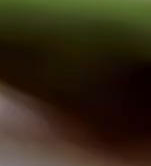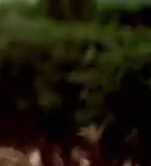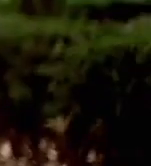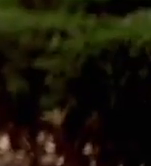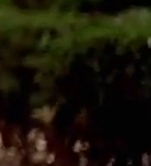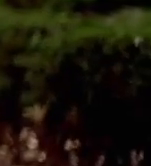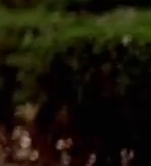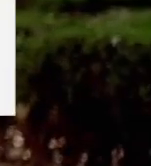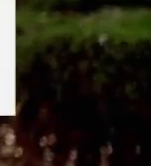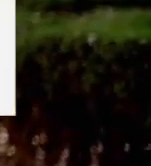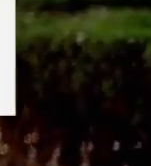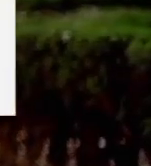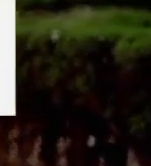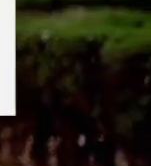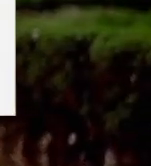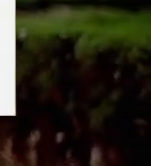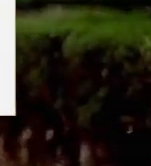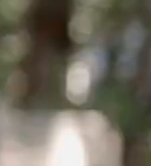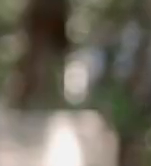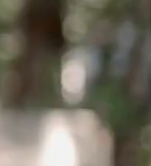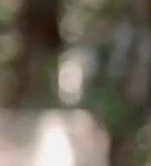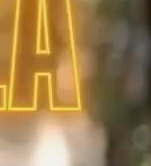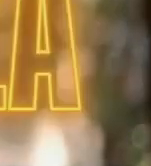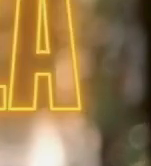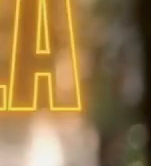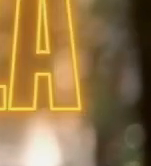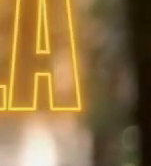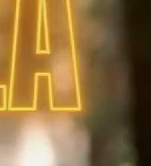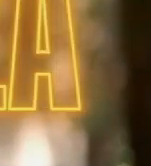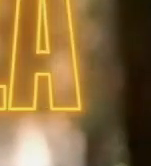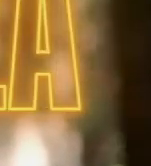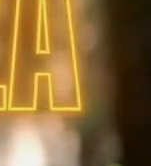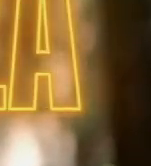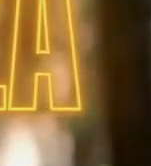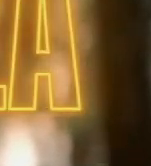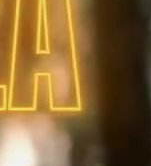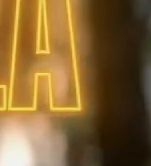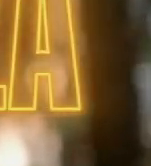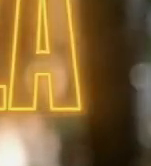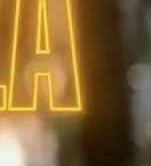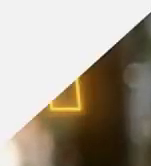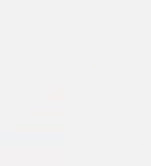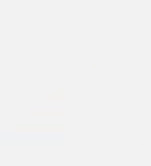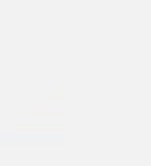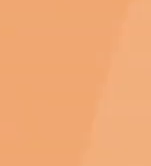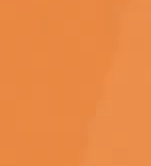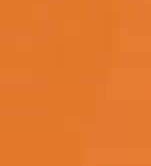política. Pero México sí tiene una nueva opción. Lo nuevo apenas comienza.